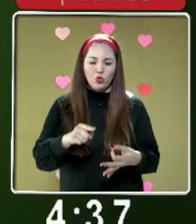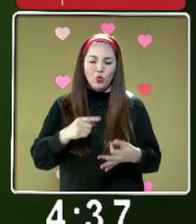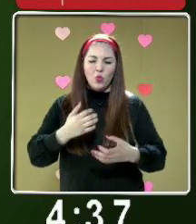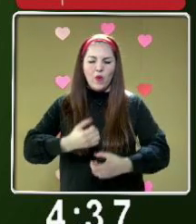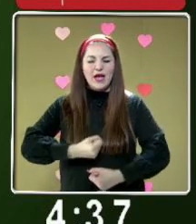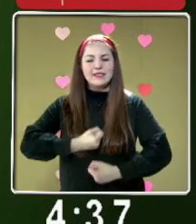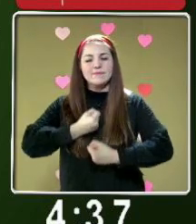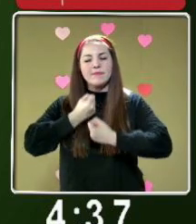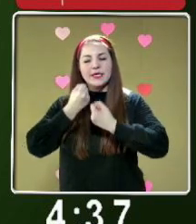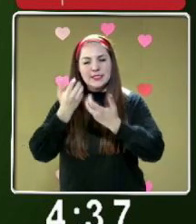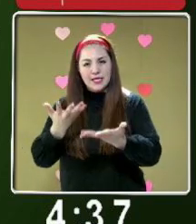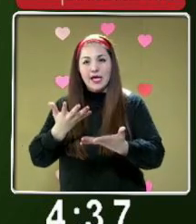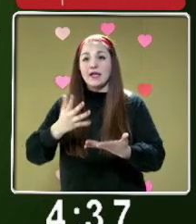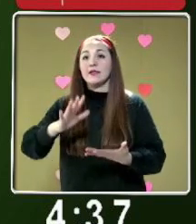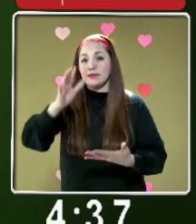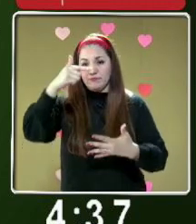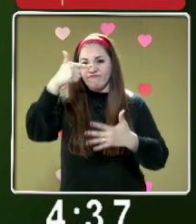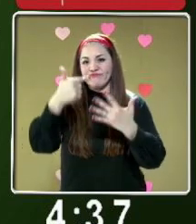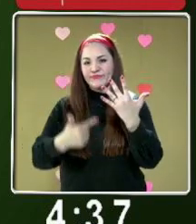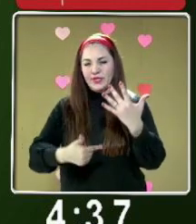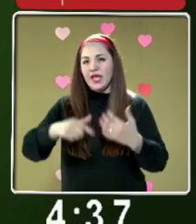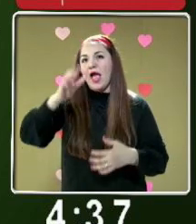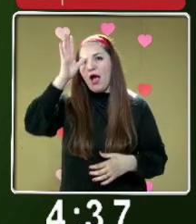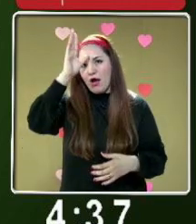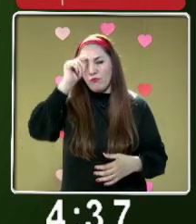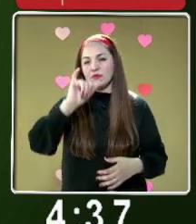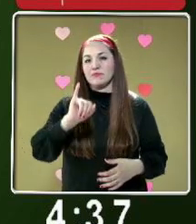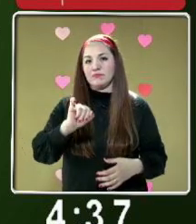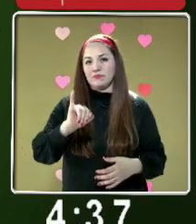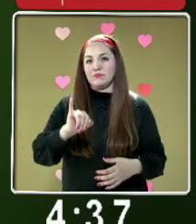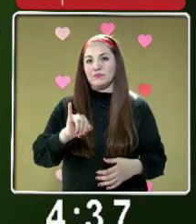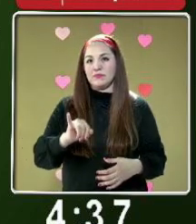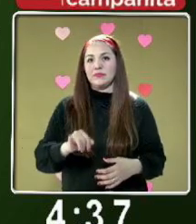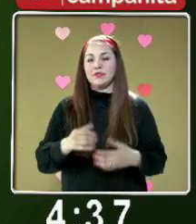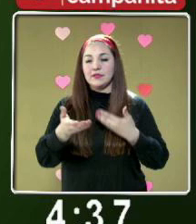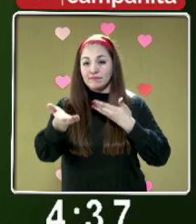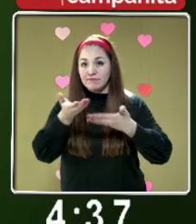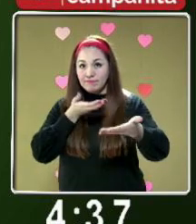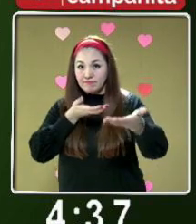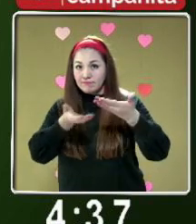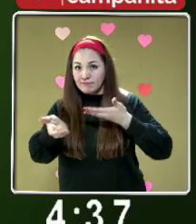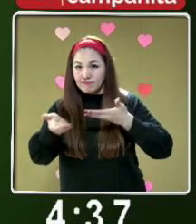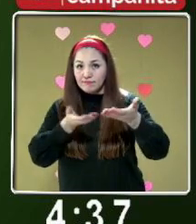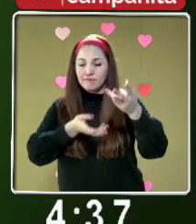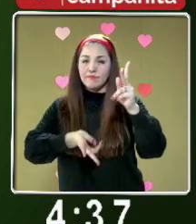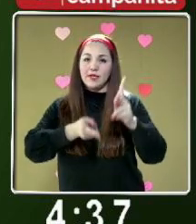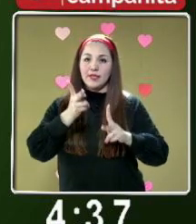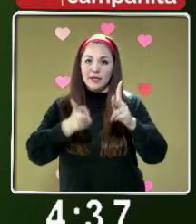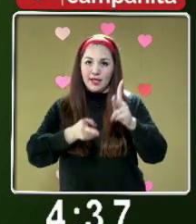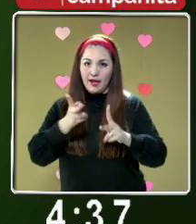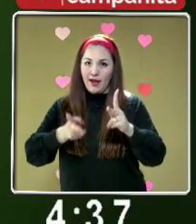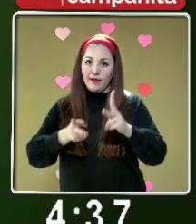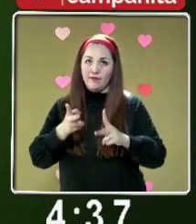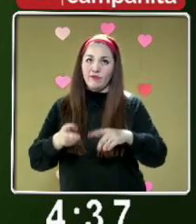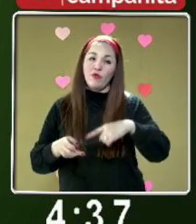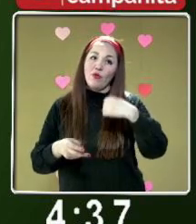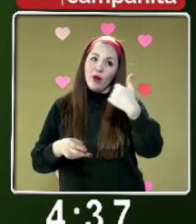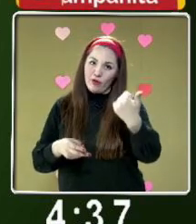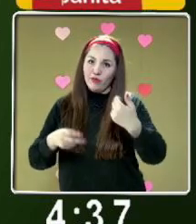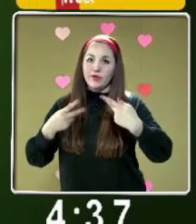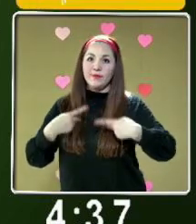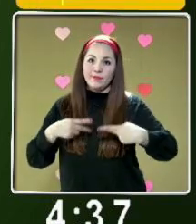Eso siempre es bien importante. No nada más se trata de hacer lo que tú quieres, sino llegar al acuerdo con la otra persona. Reconoce